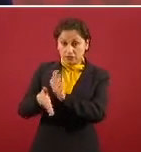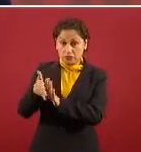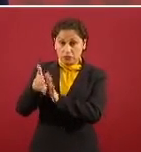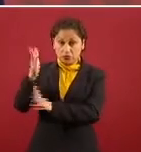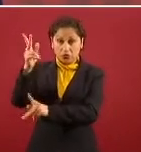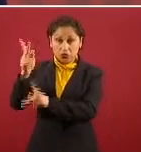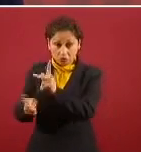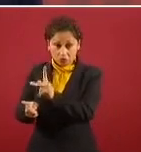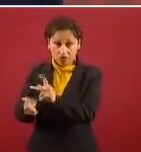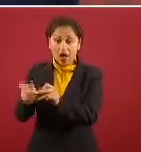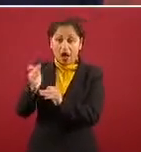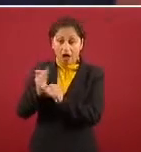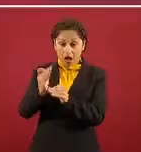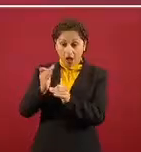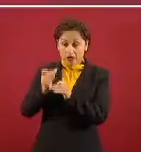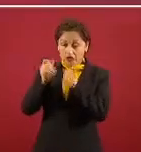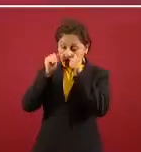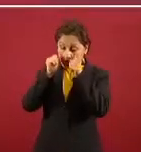atendiendo para que